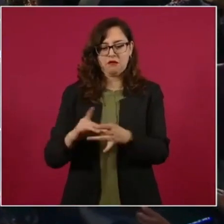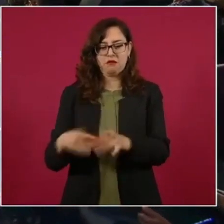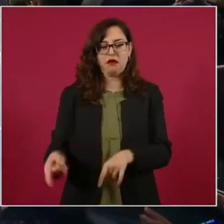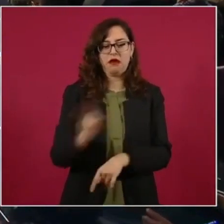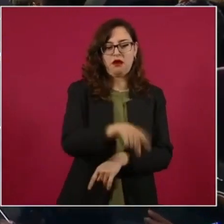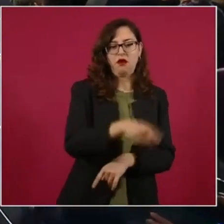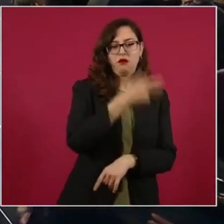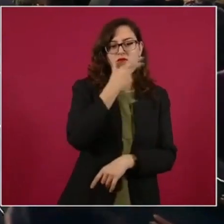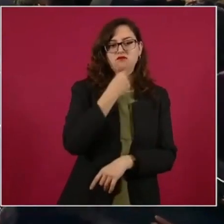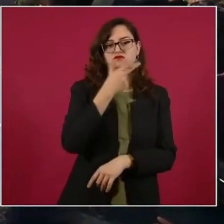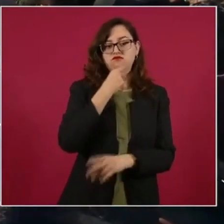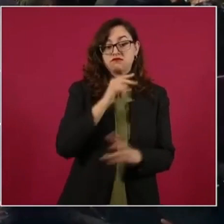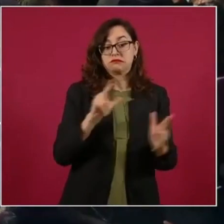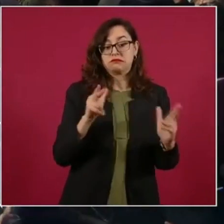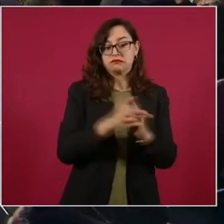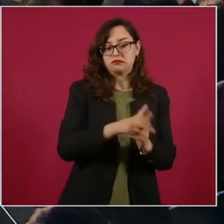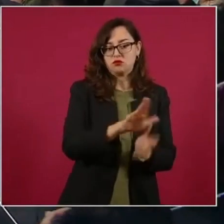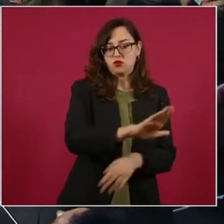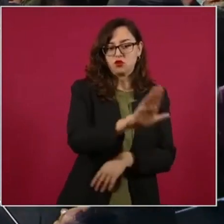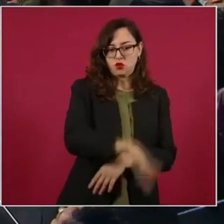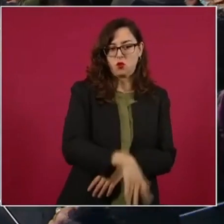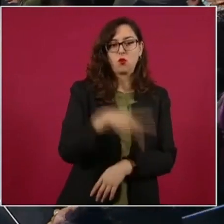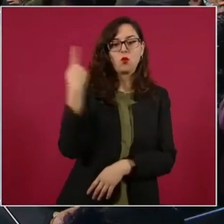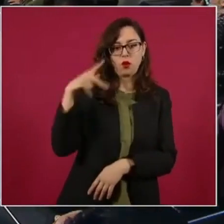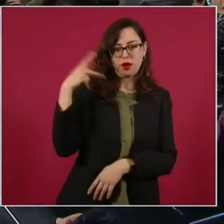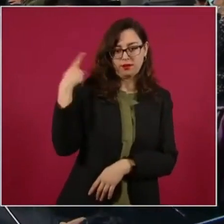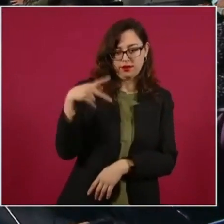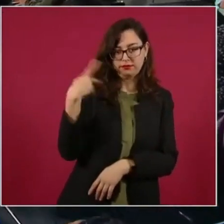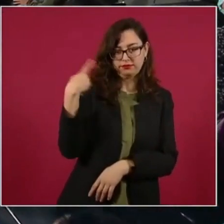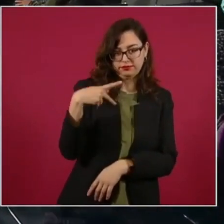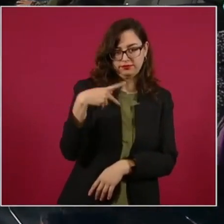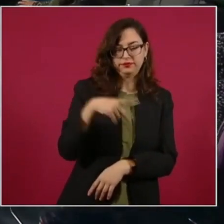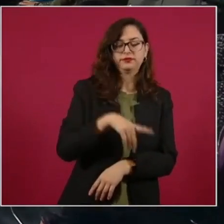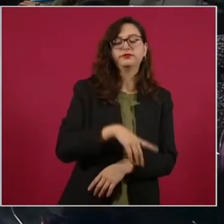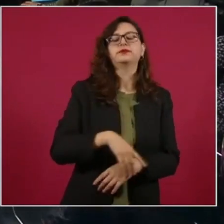asesinaron en Tlaxcala-Altongo.